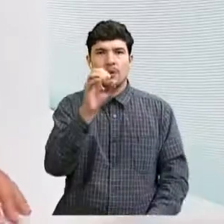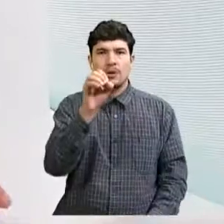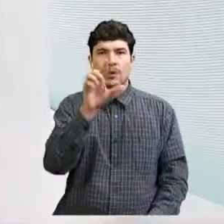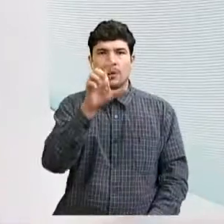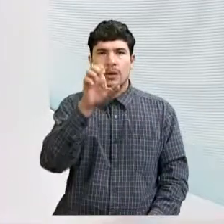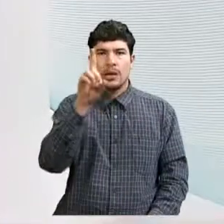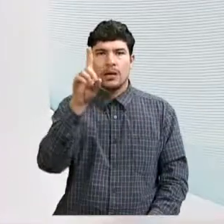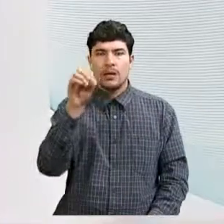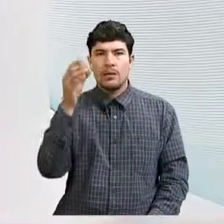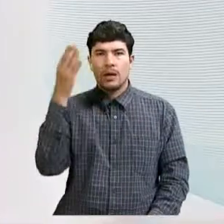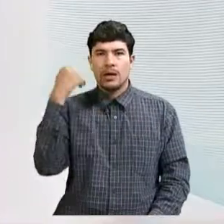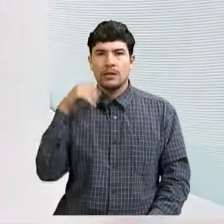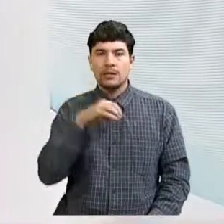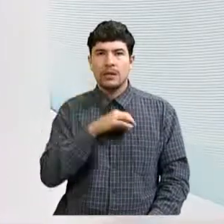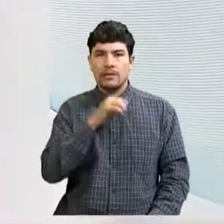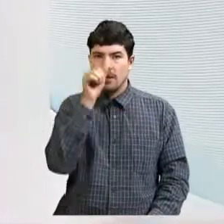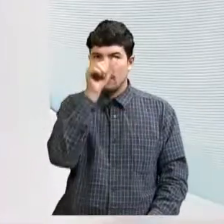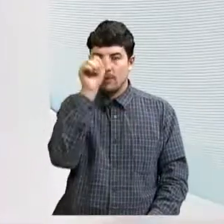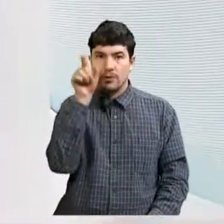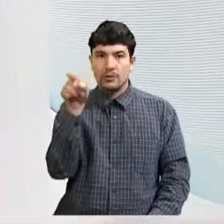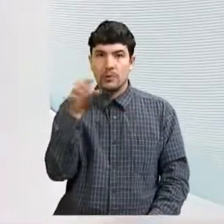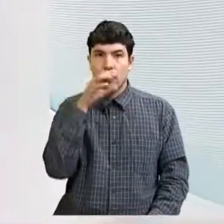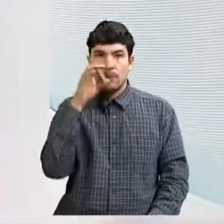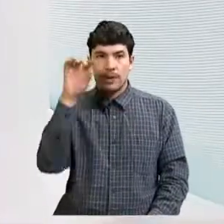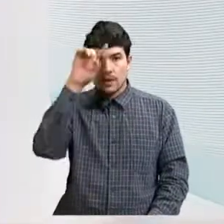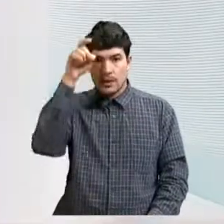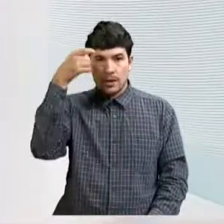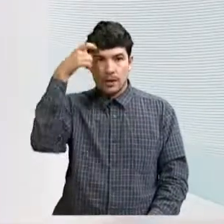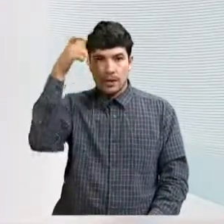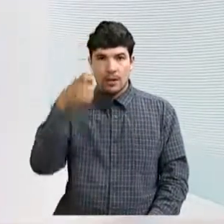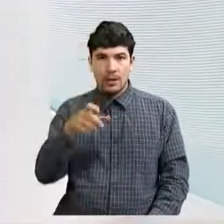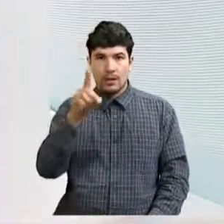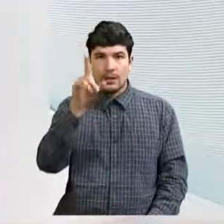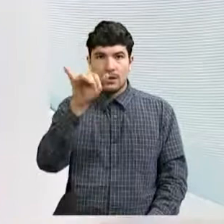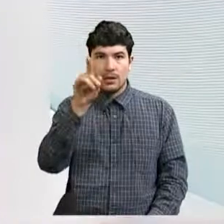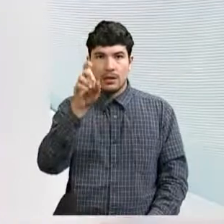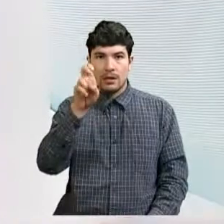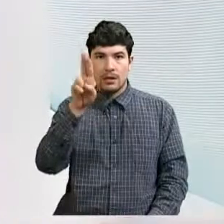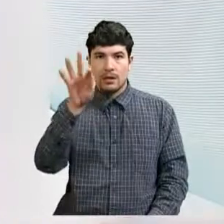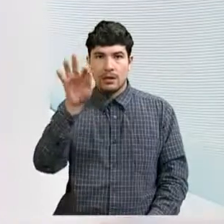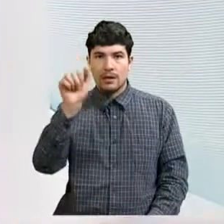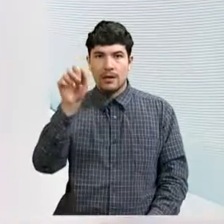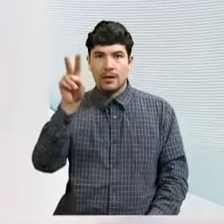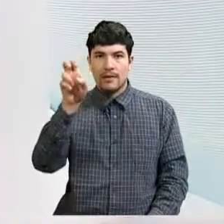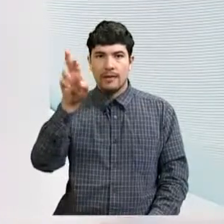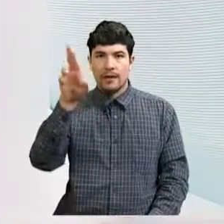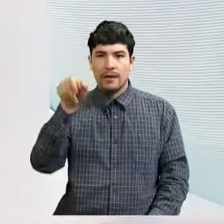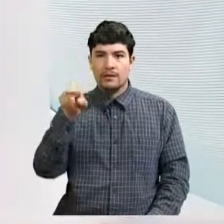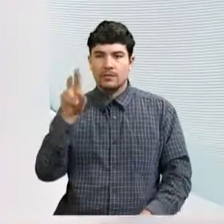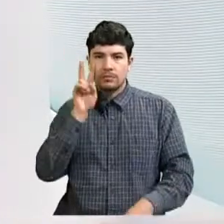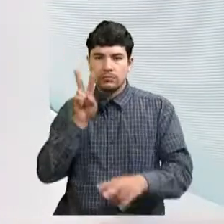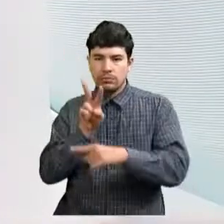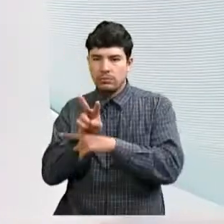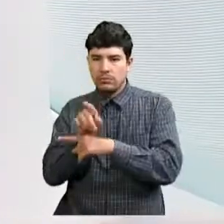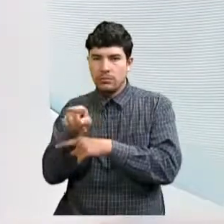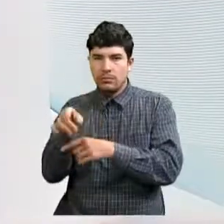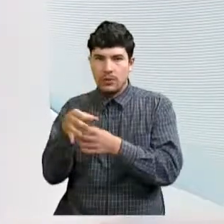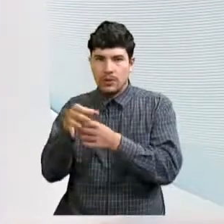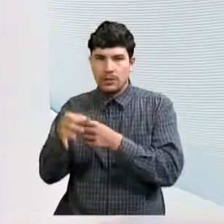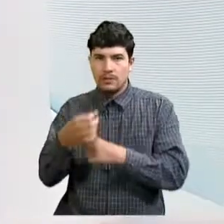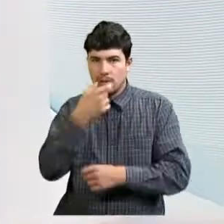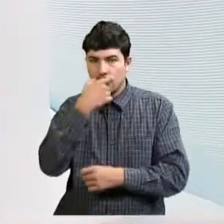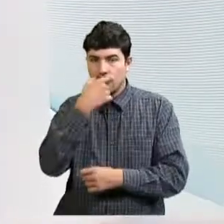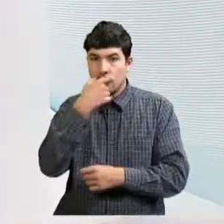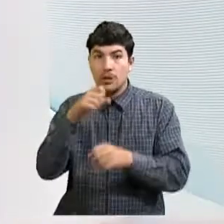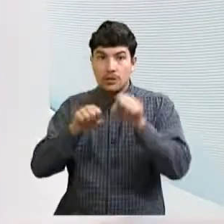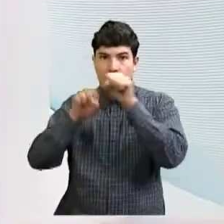El pasado fin de semana, el gobernador de Santander, Didier Cabrera Amado, supervisó varias obras en el municipio del Socorro, todo esto con el propósito de seguir